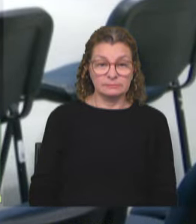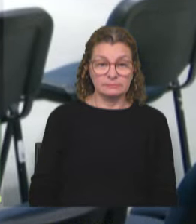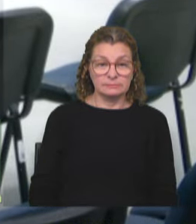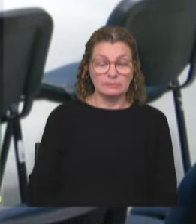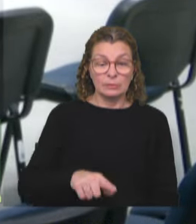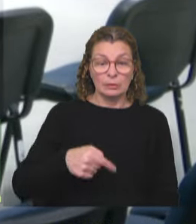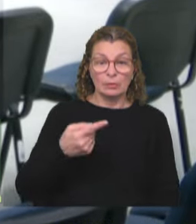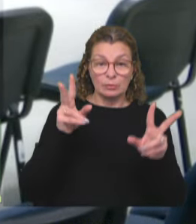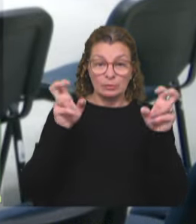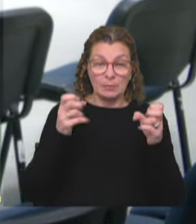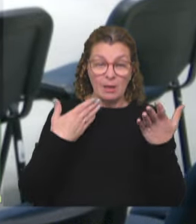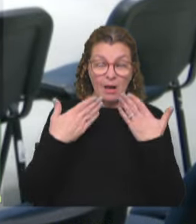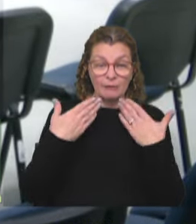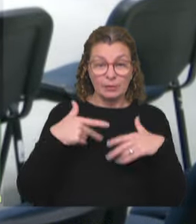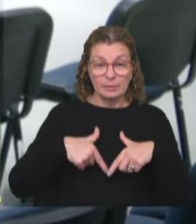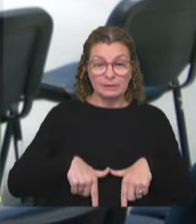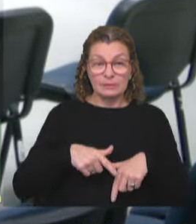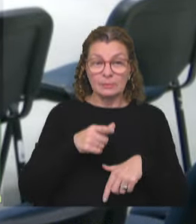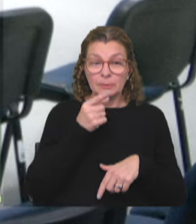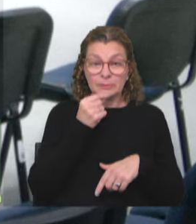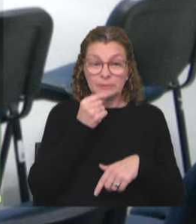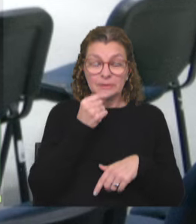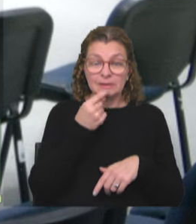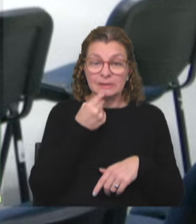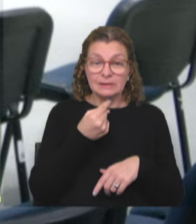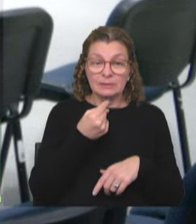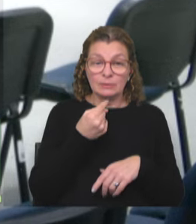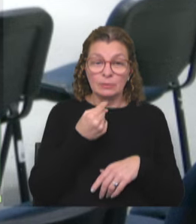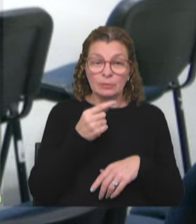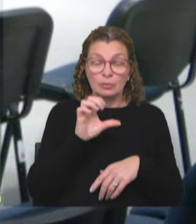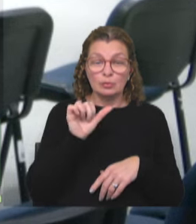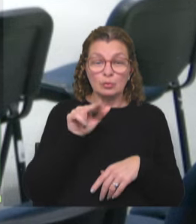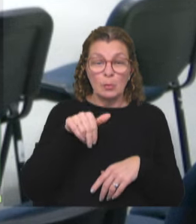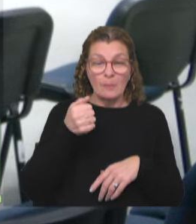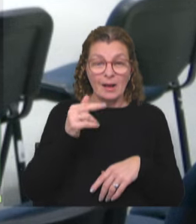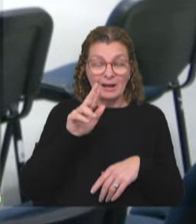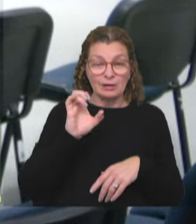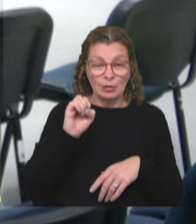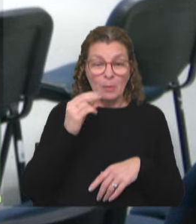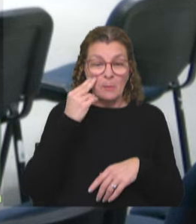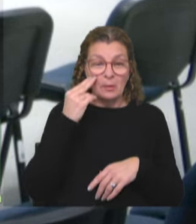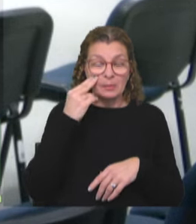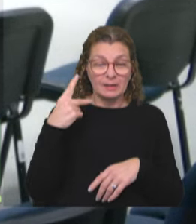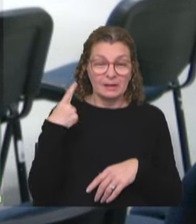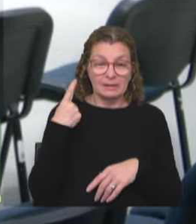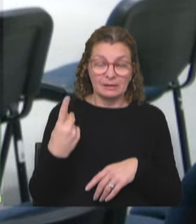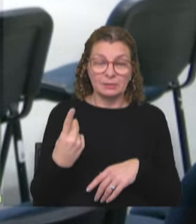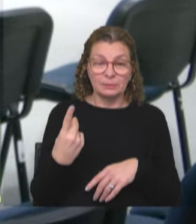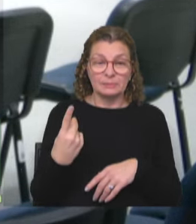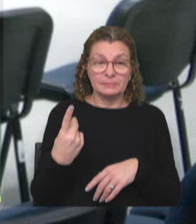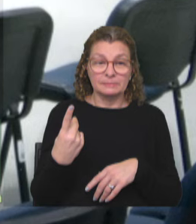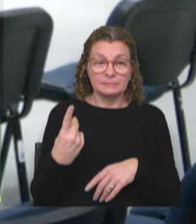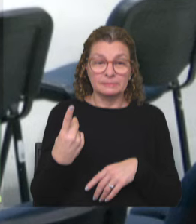Otro de los temas a los que se refirió el ministro Nicolás Martinelli es al sumario que se le realizó al director